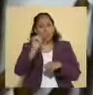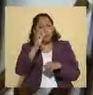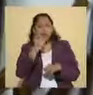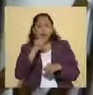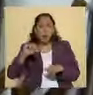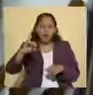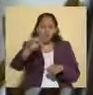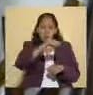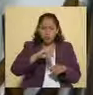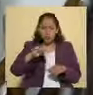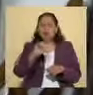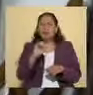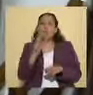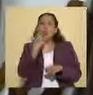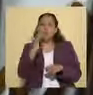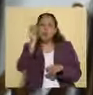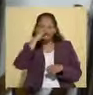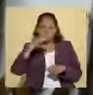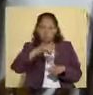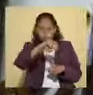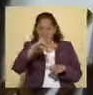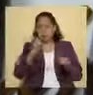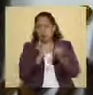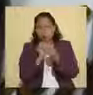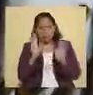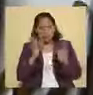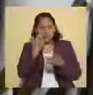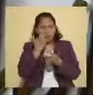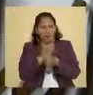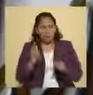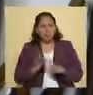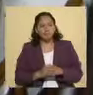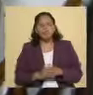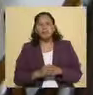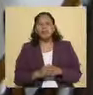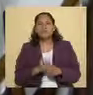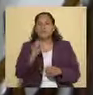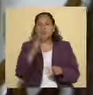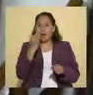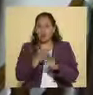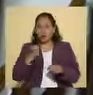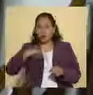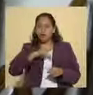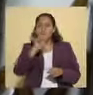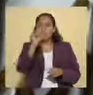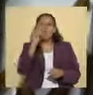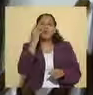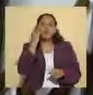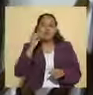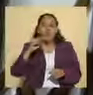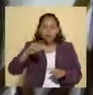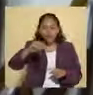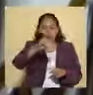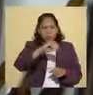o sustituto también y también le vamos a agregar un toquecito de limón